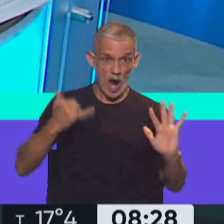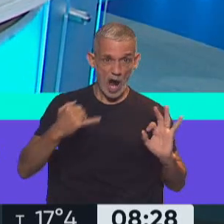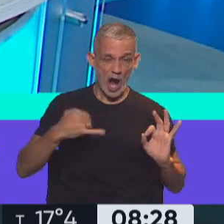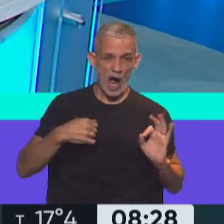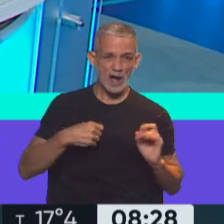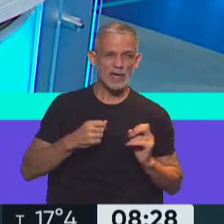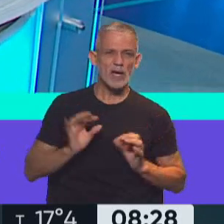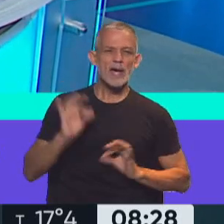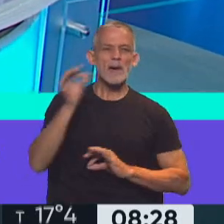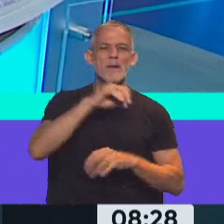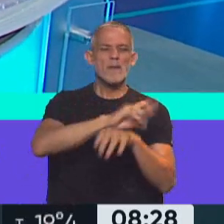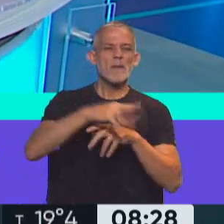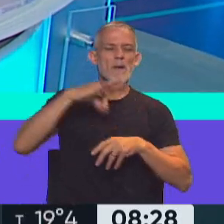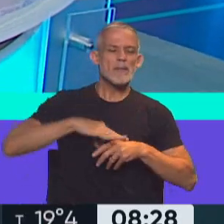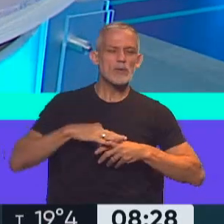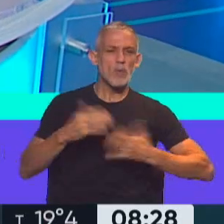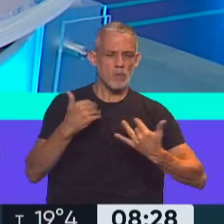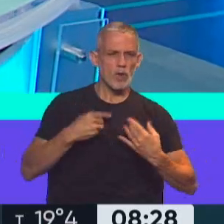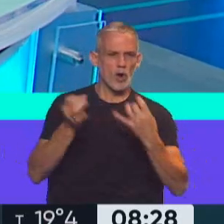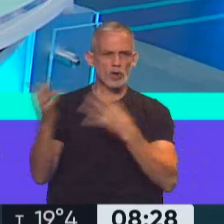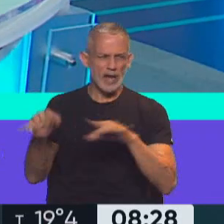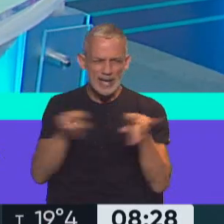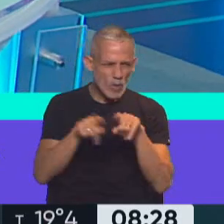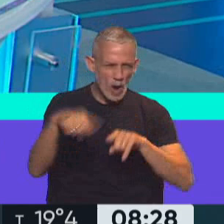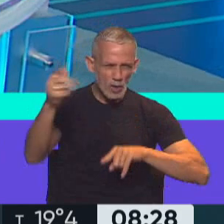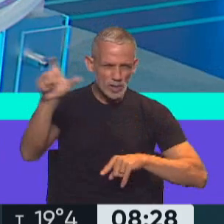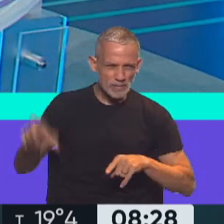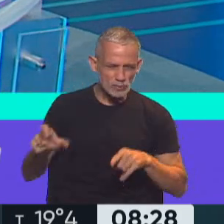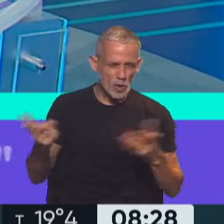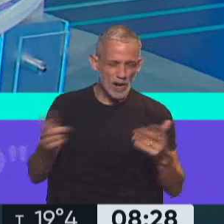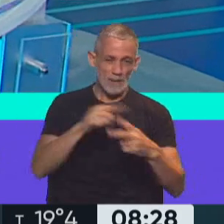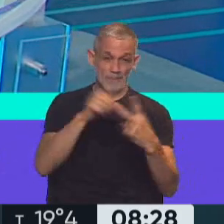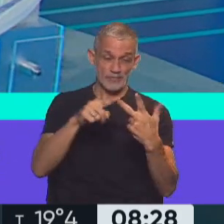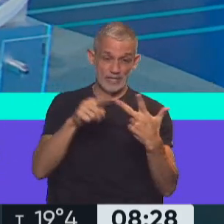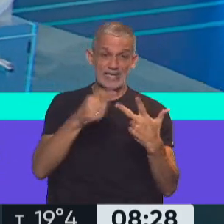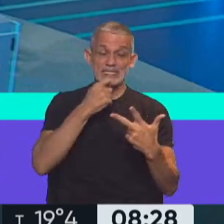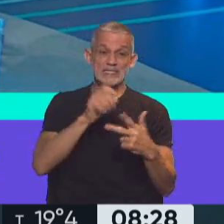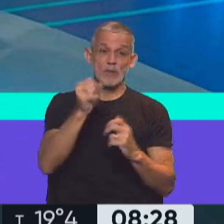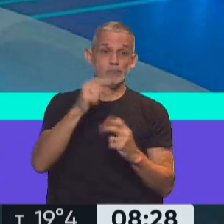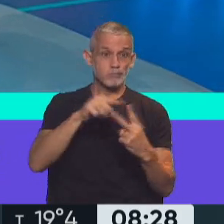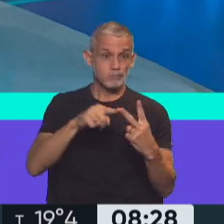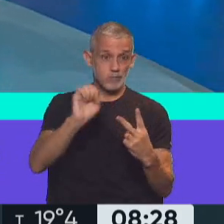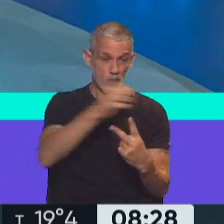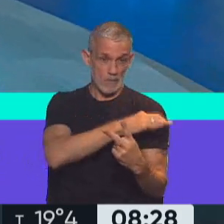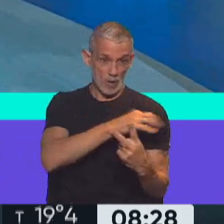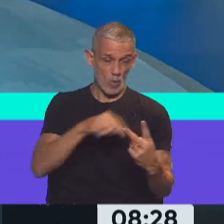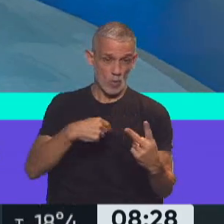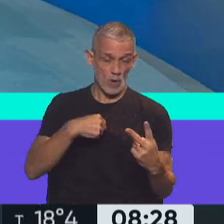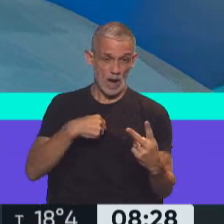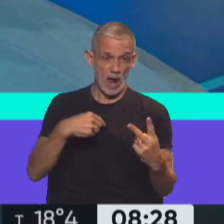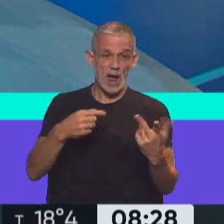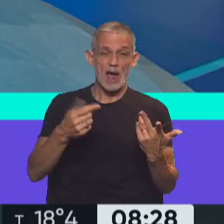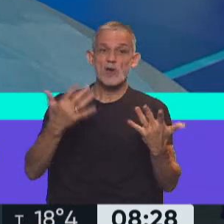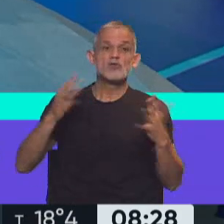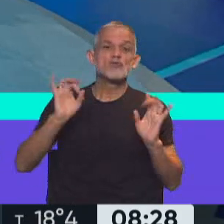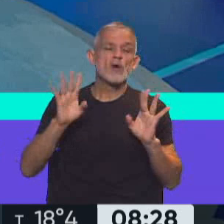carga viral si nos contagiamos para poder contagiar a otros. Si estando vacunados lo único que